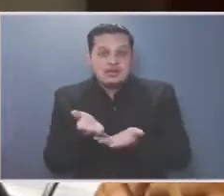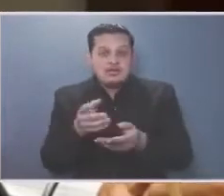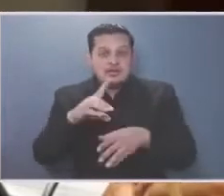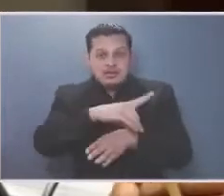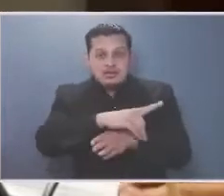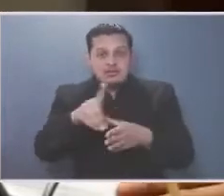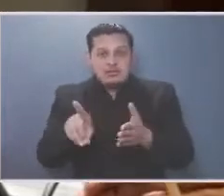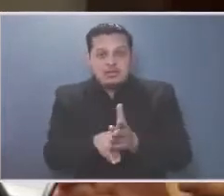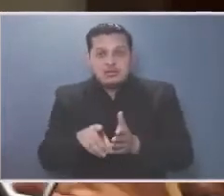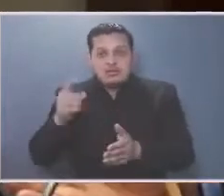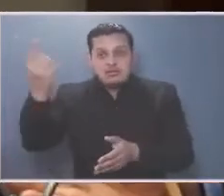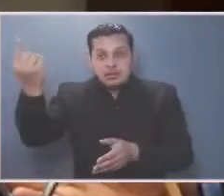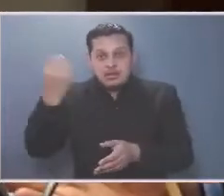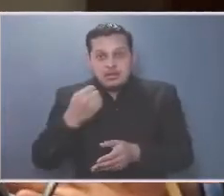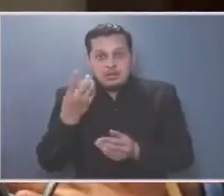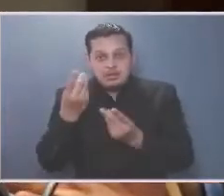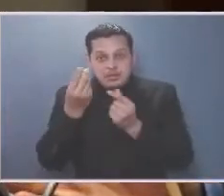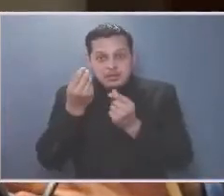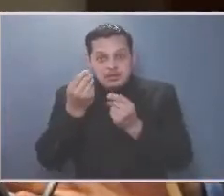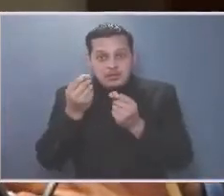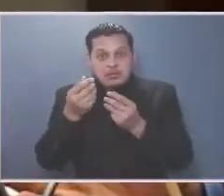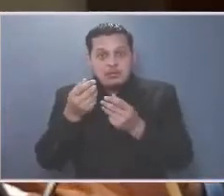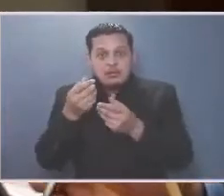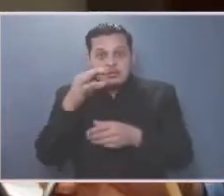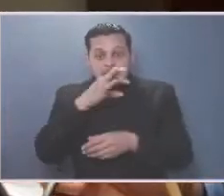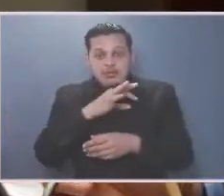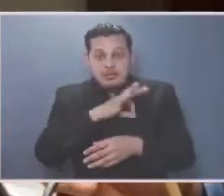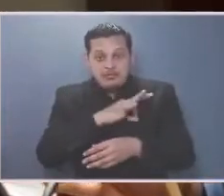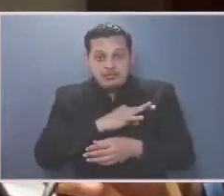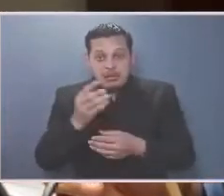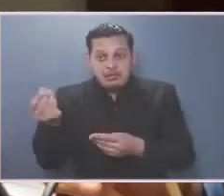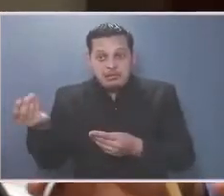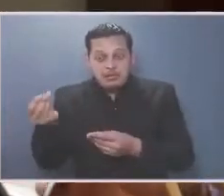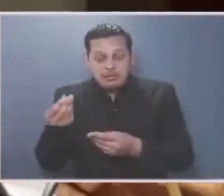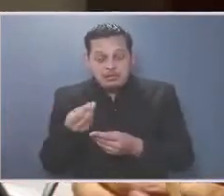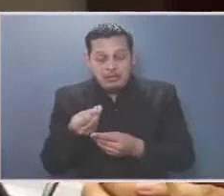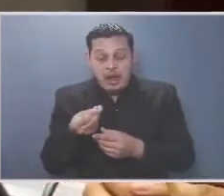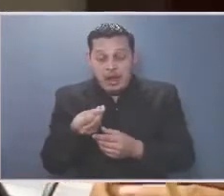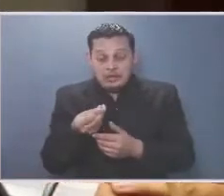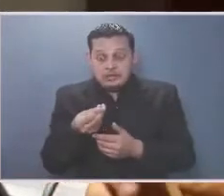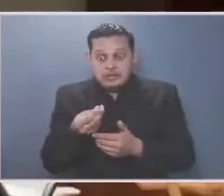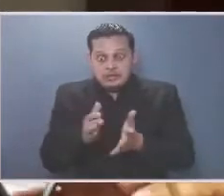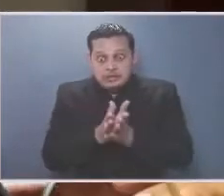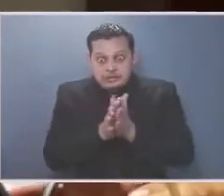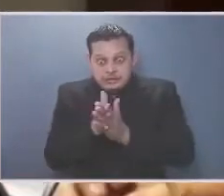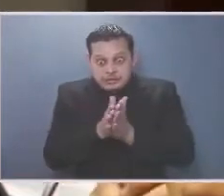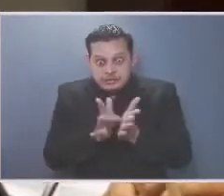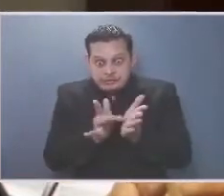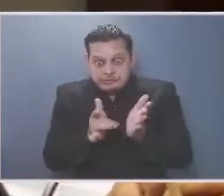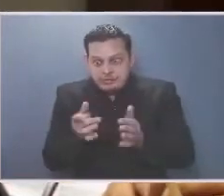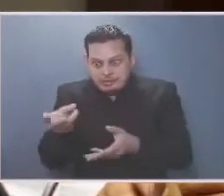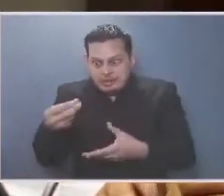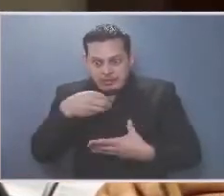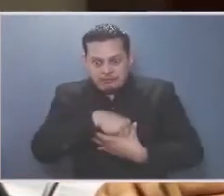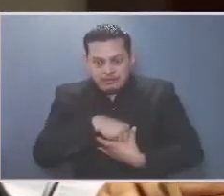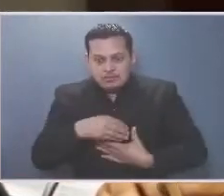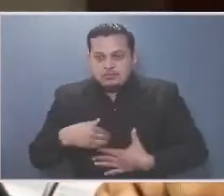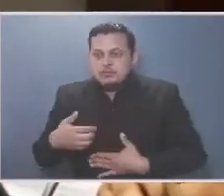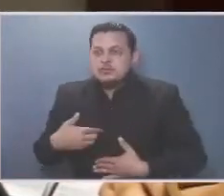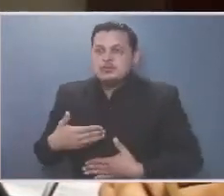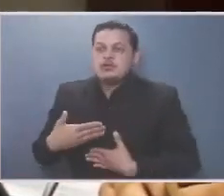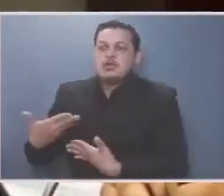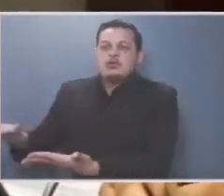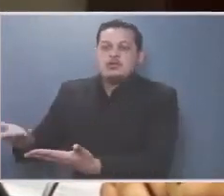veían ese dinero aquí está este dinerito mira le brillaban los ojos se le hacían